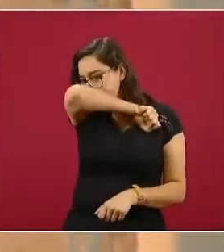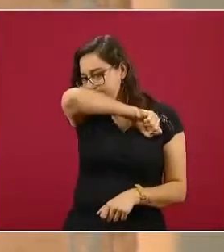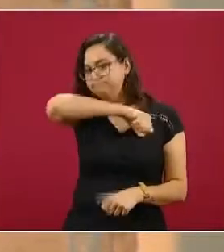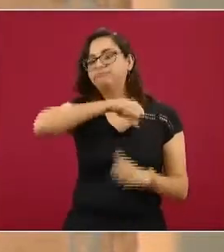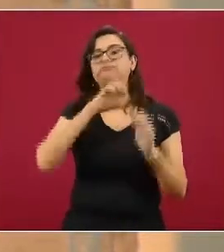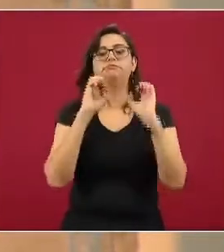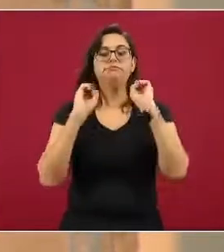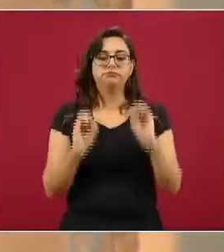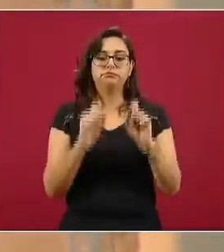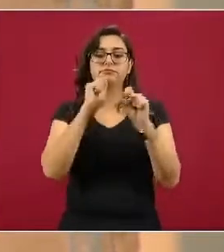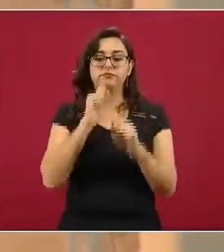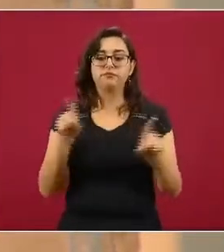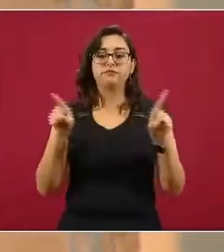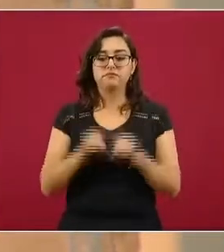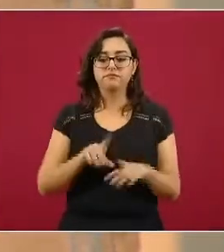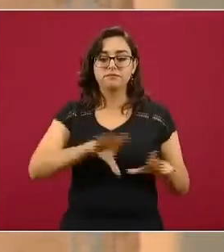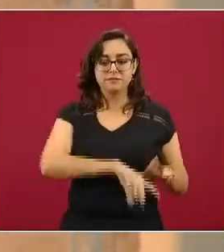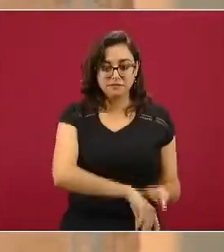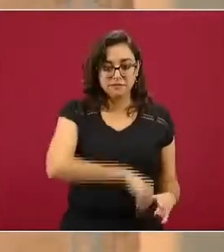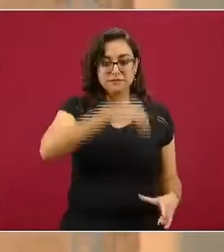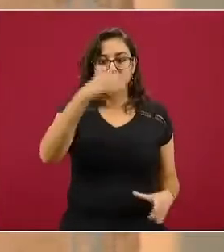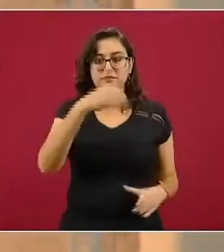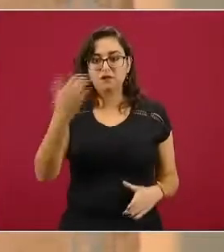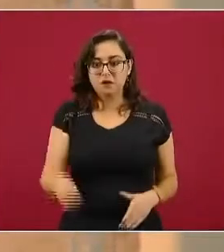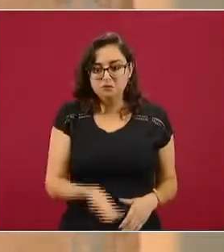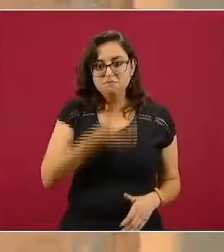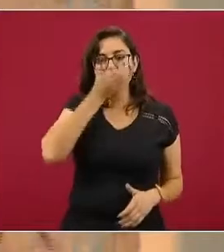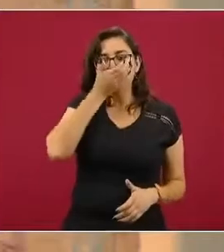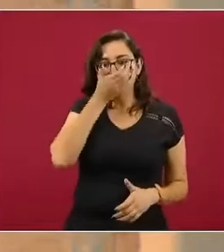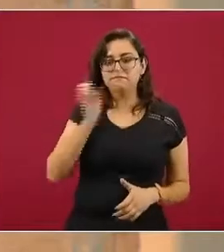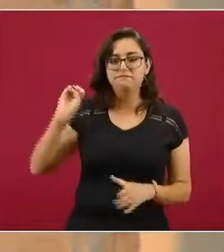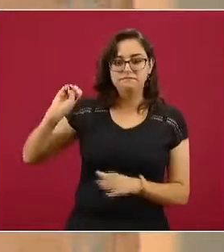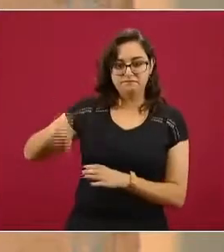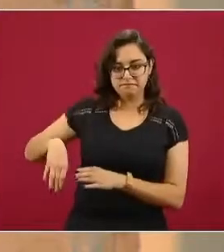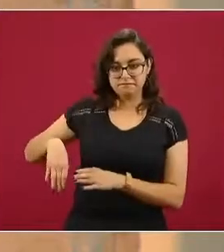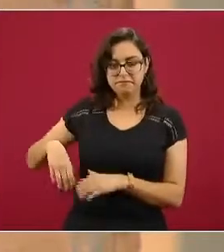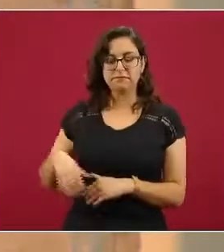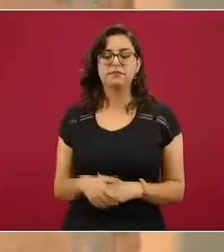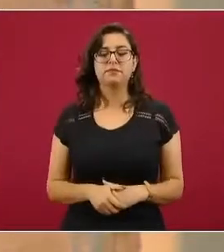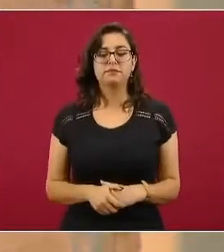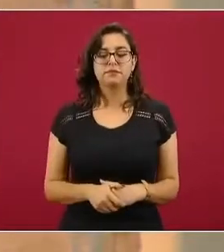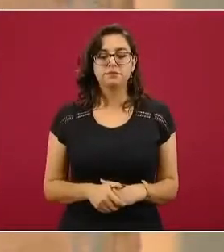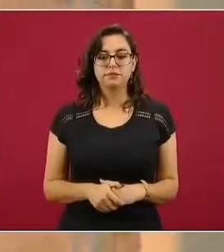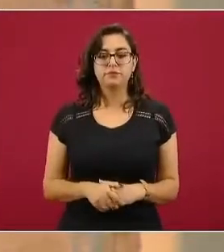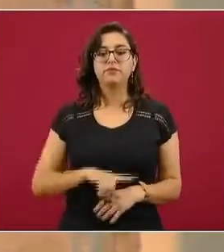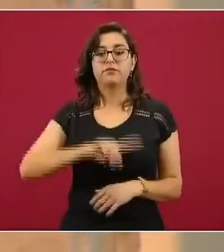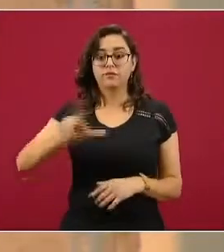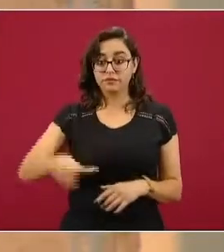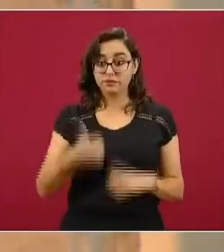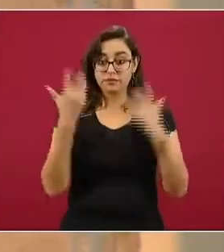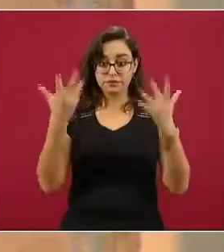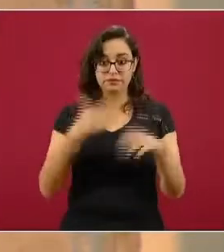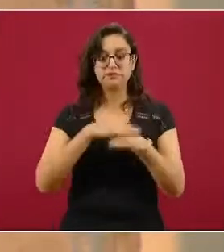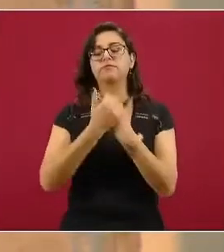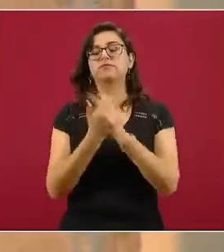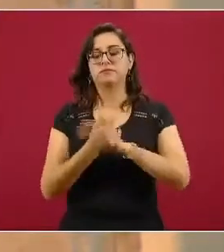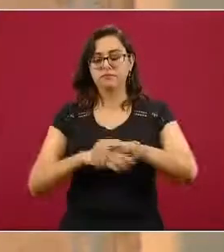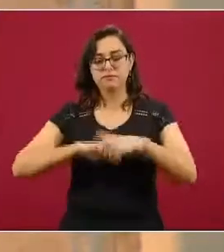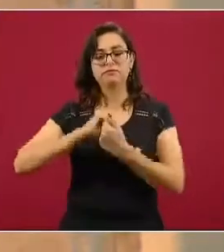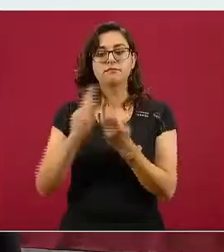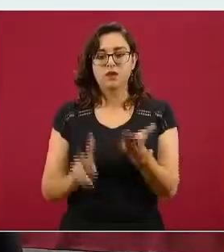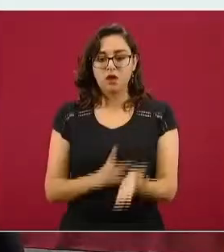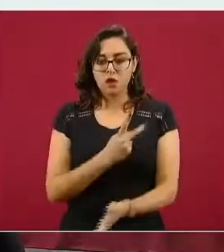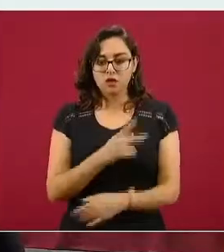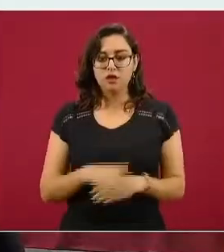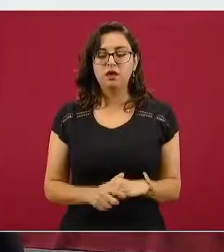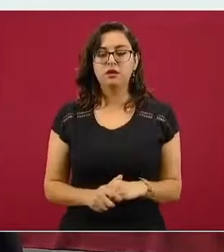si tenemos o usamos un pañuelo desechable, cubrir nariz y boca y desecharlo de inmediato para después lavar de nuevo nuestras